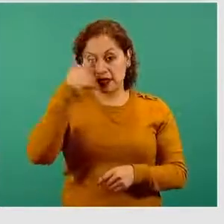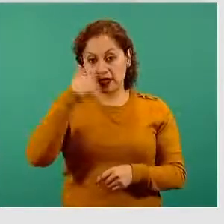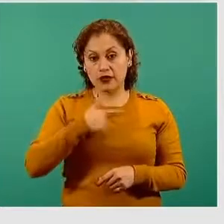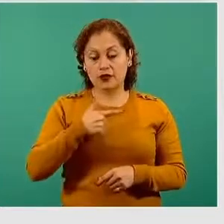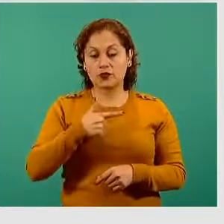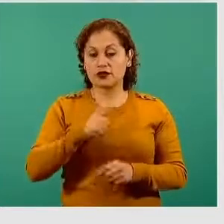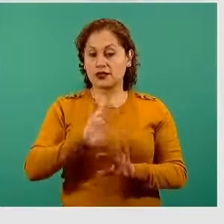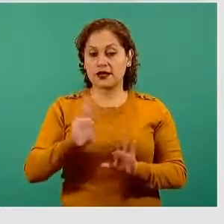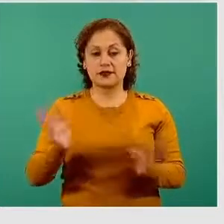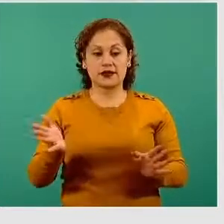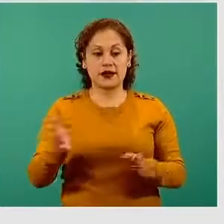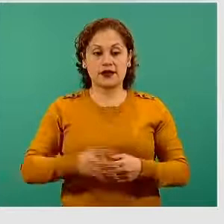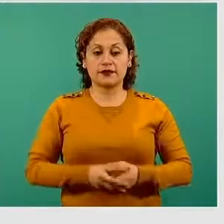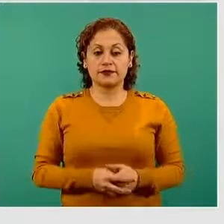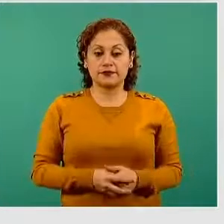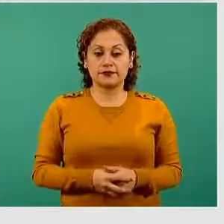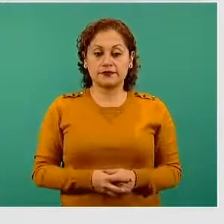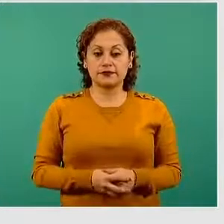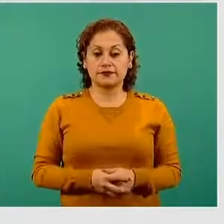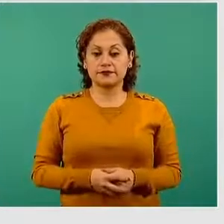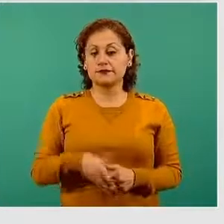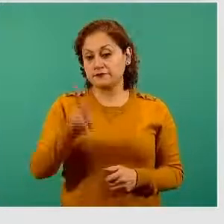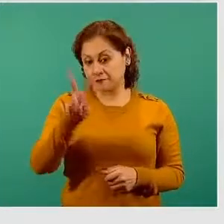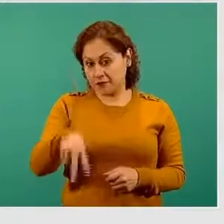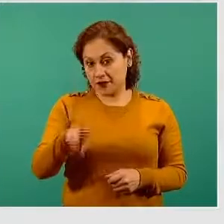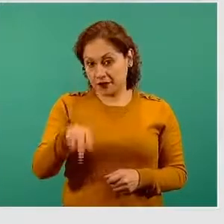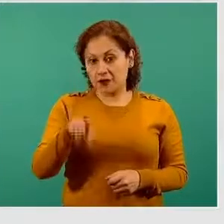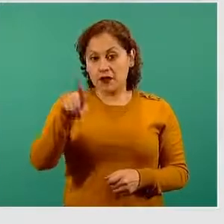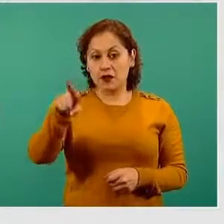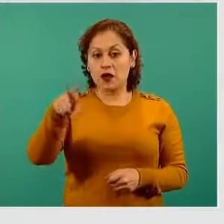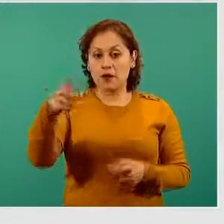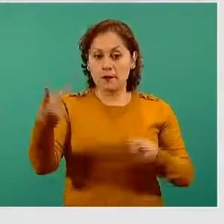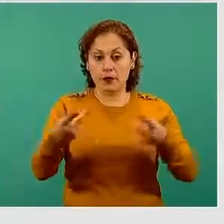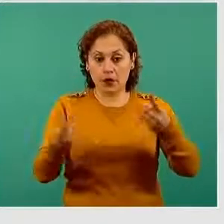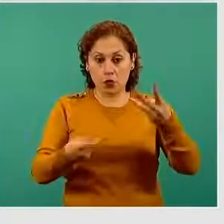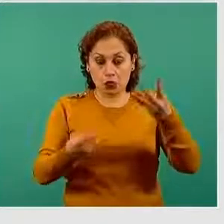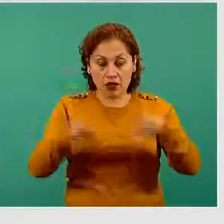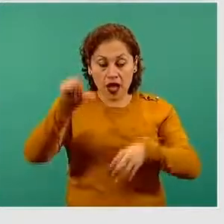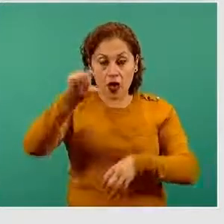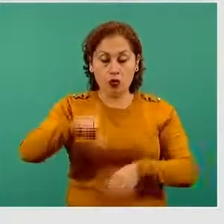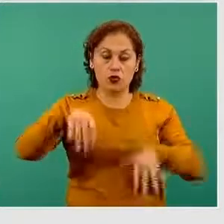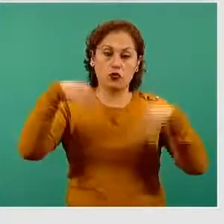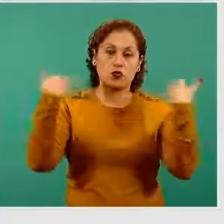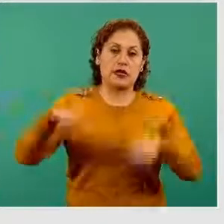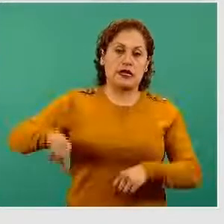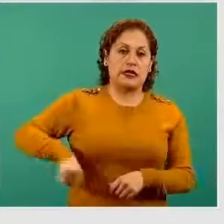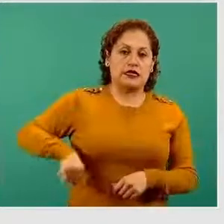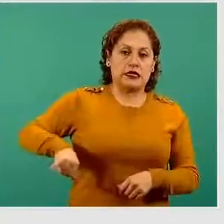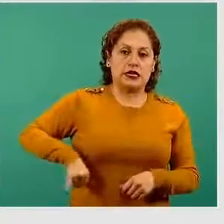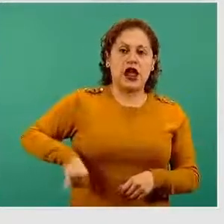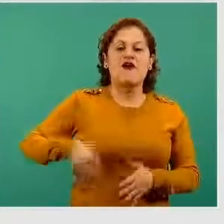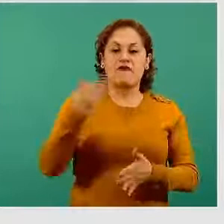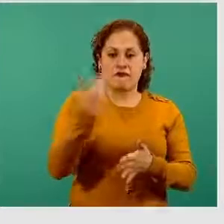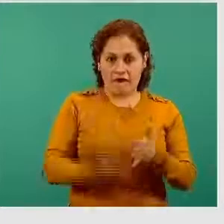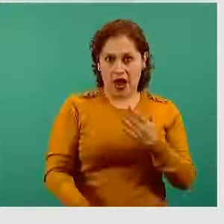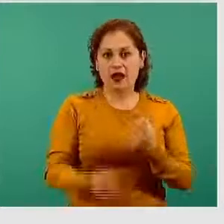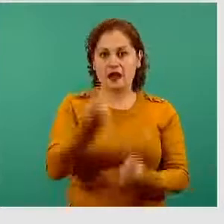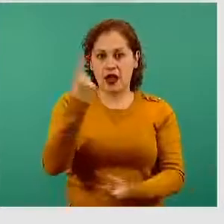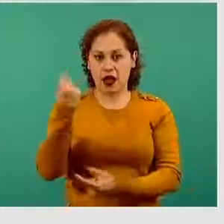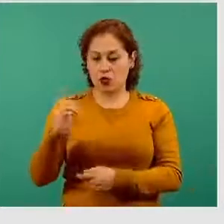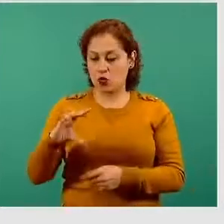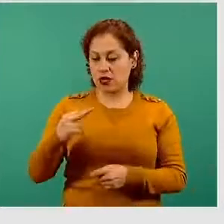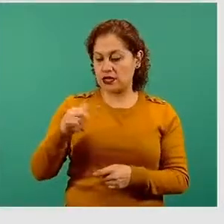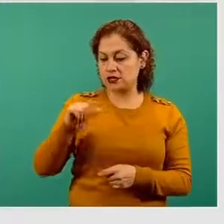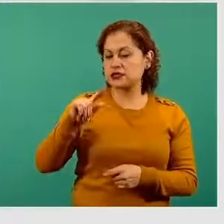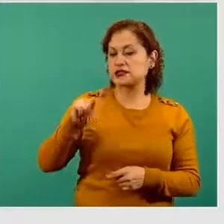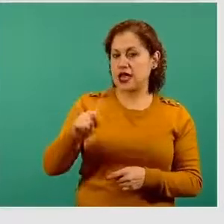Cierto. La verdad es que muy interesantes todas las preguntas recibidas el día de hoy y nos quedaron algunas pendientes en el chat. Tengo entendido